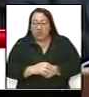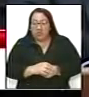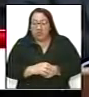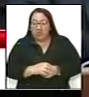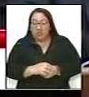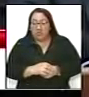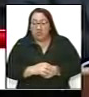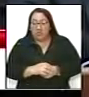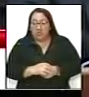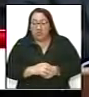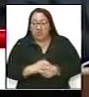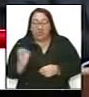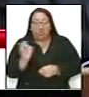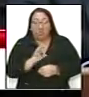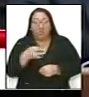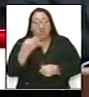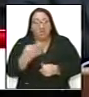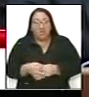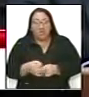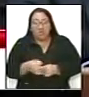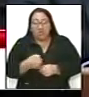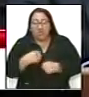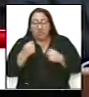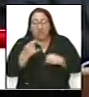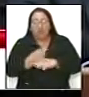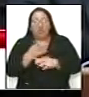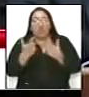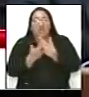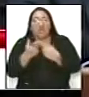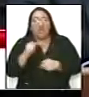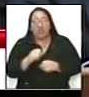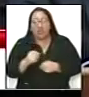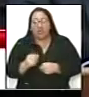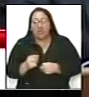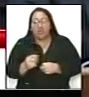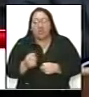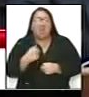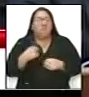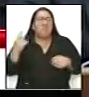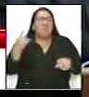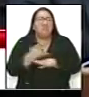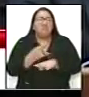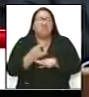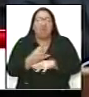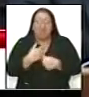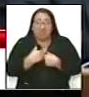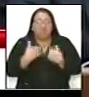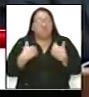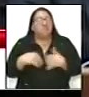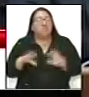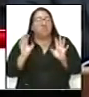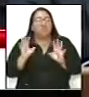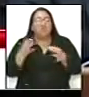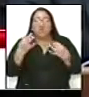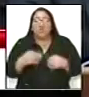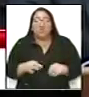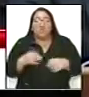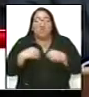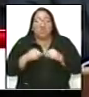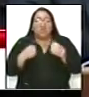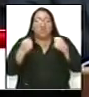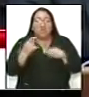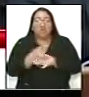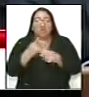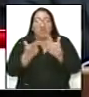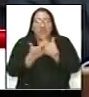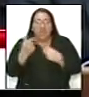encontrar, señora presidenta! Y siempre voy a luchar contra el terrorismo. Así me quieran acusar de lo que quieran acusarme. Siempre voy a seguir luchando